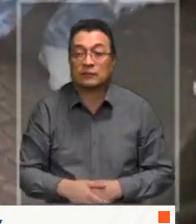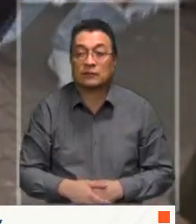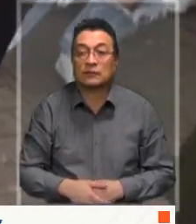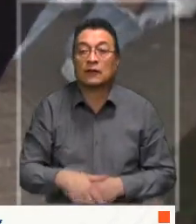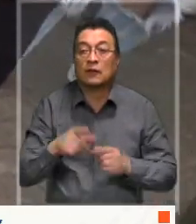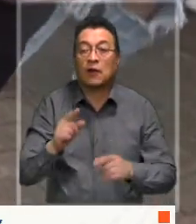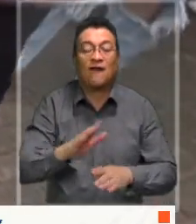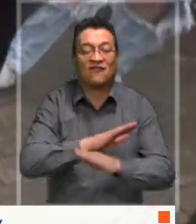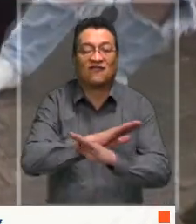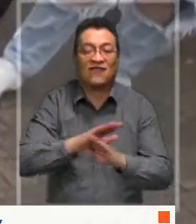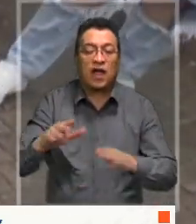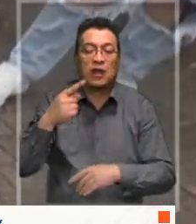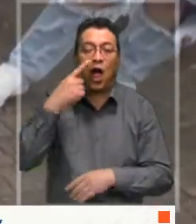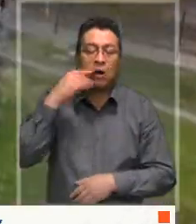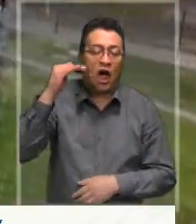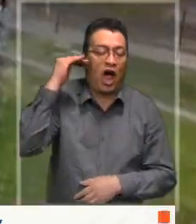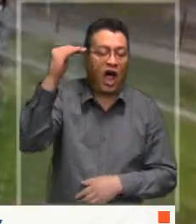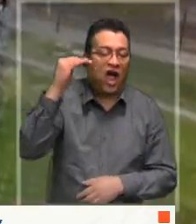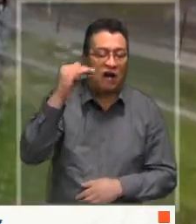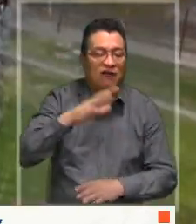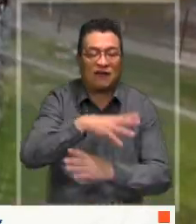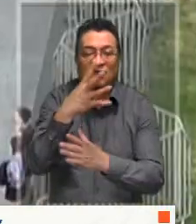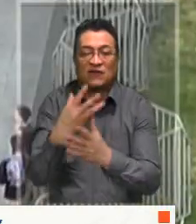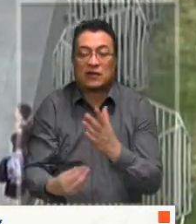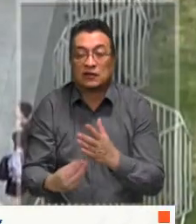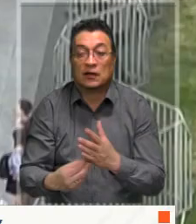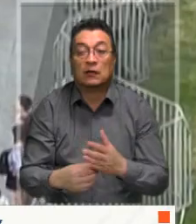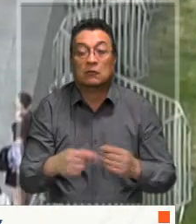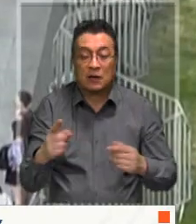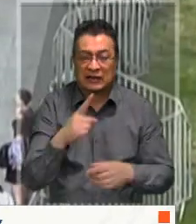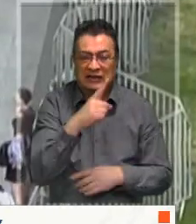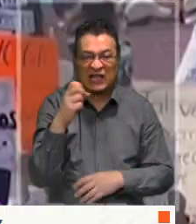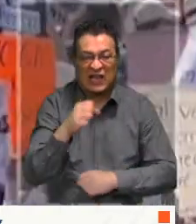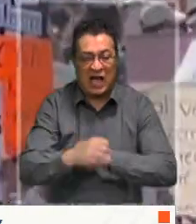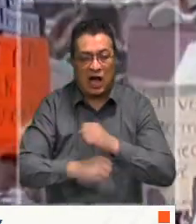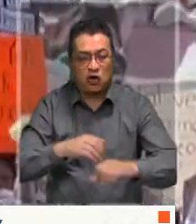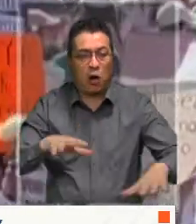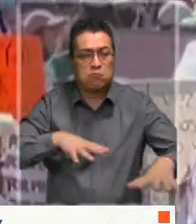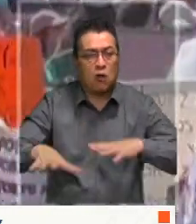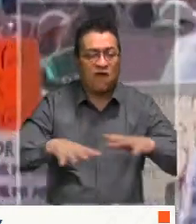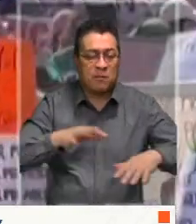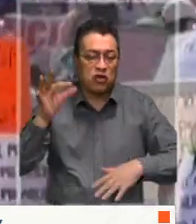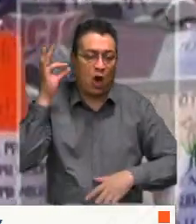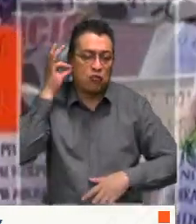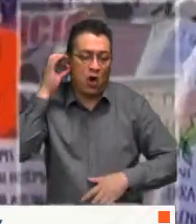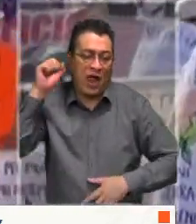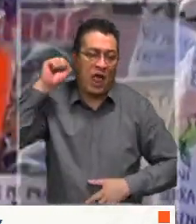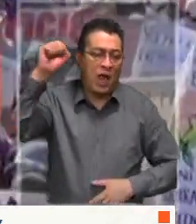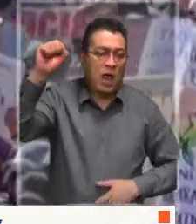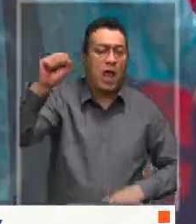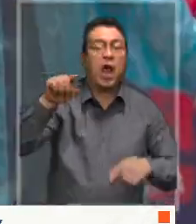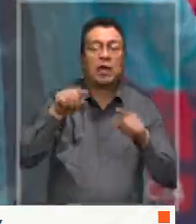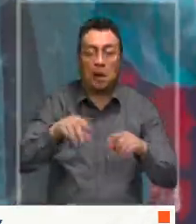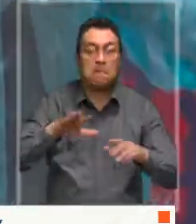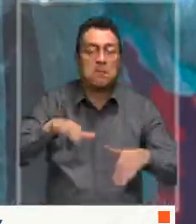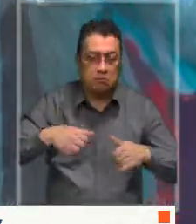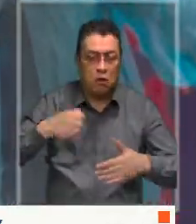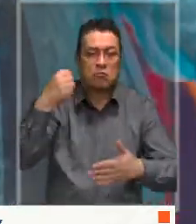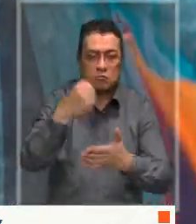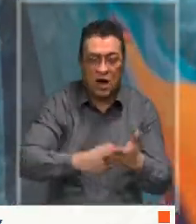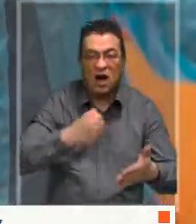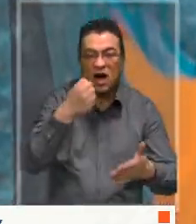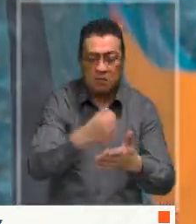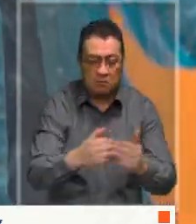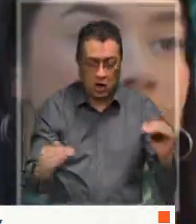que nos diga lo que hay que hacer tras más de un siglo de lucha los movimientos feministas y millones de mujeres siguen peleando por lograr